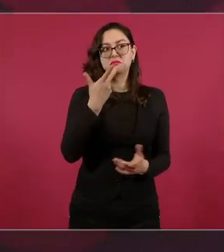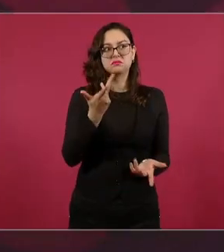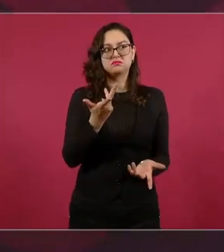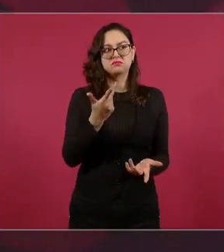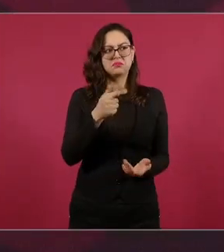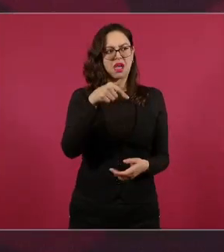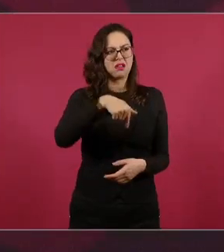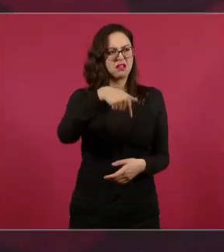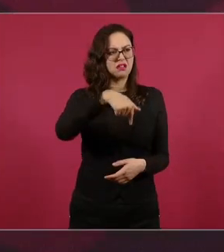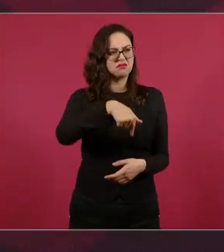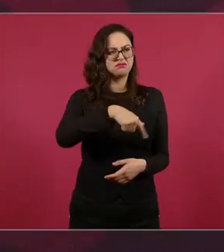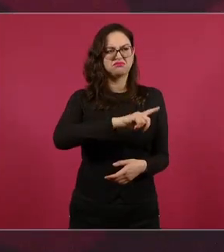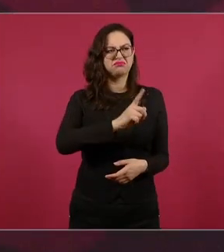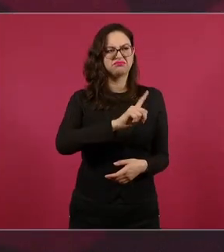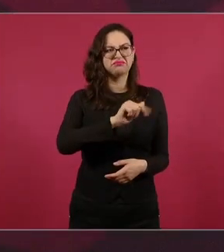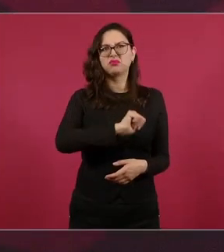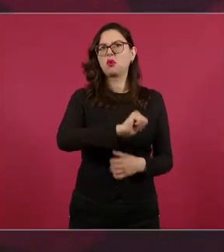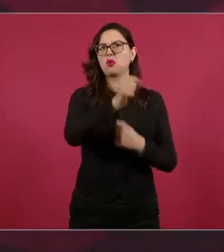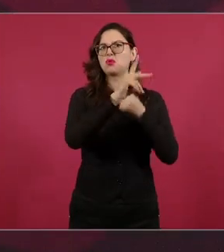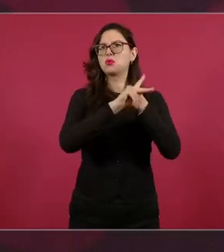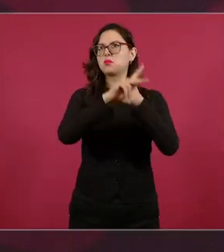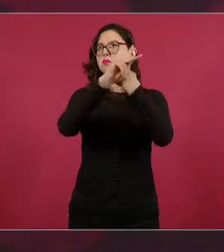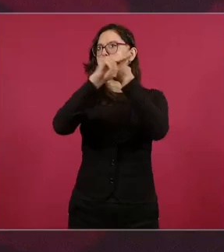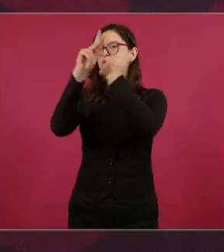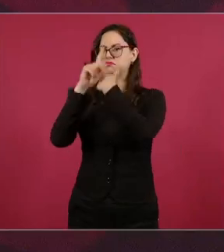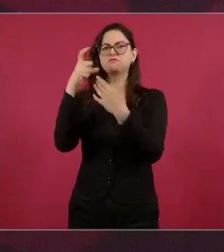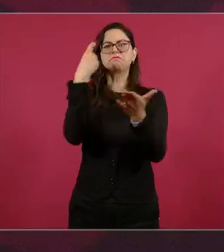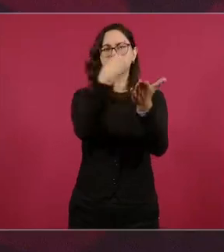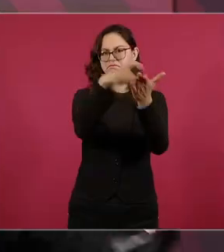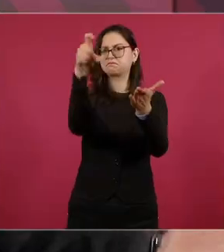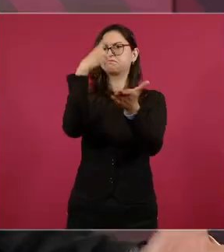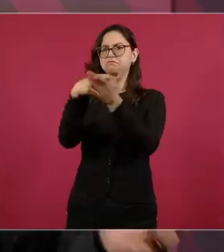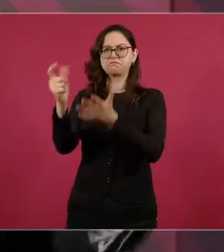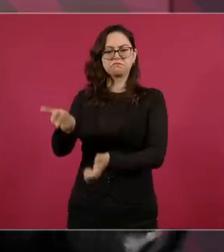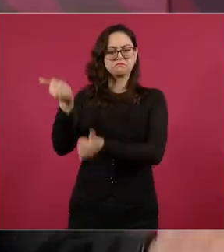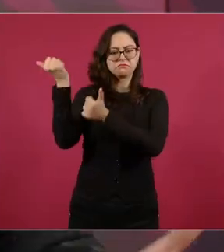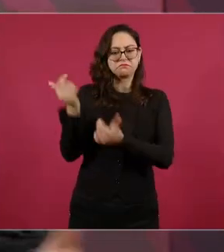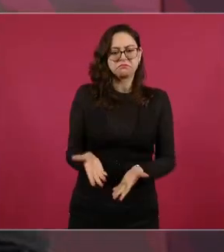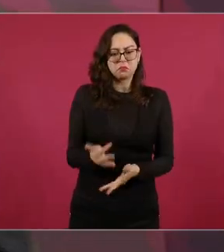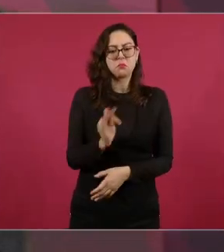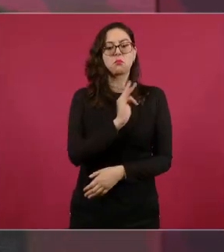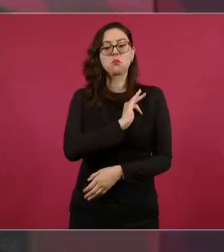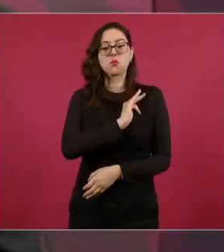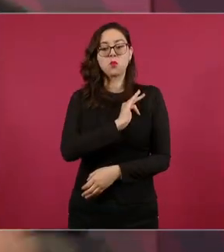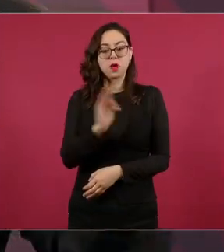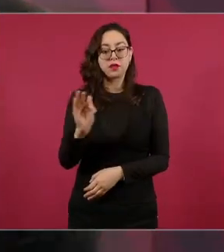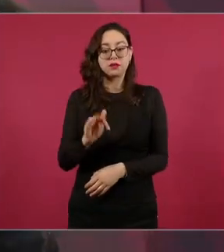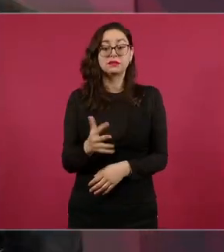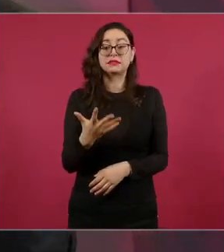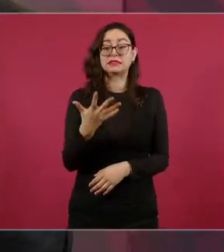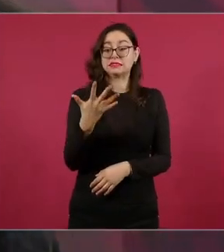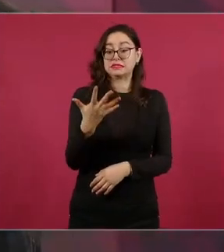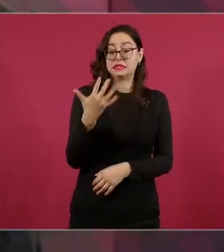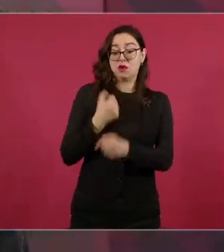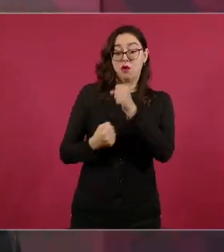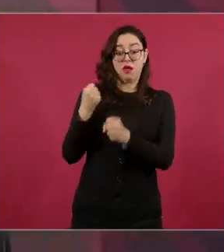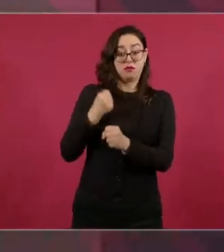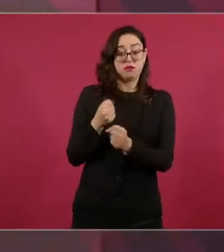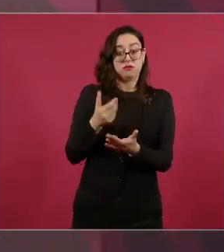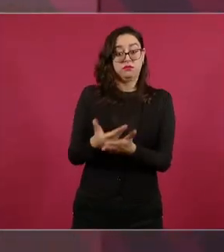Cuando llegamos, por ley no podíamos comprar las medicinas, porque se protegía